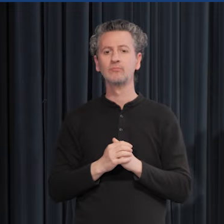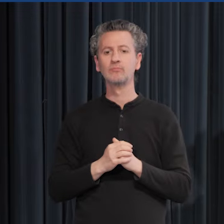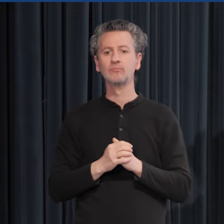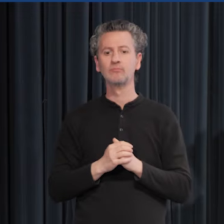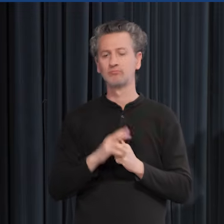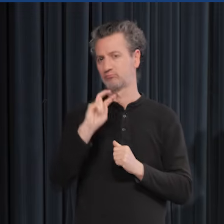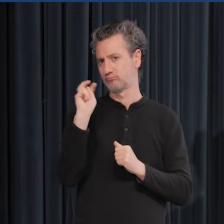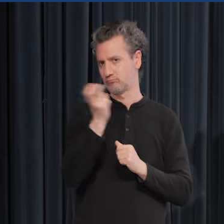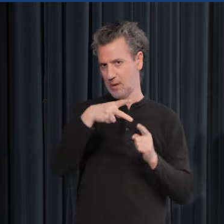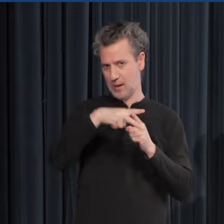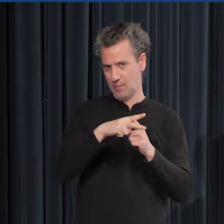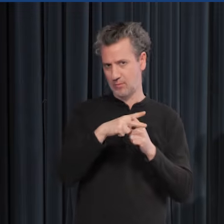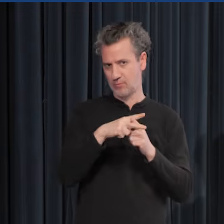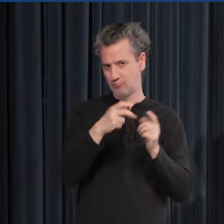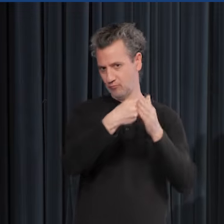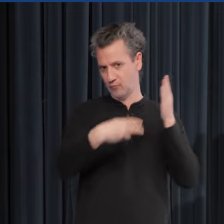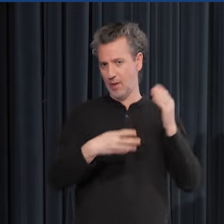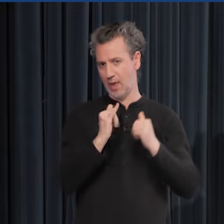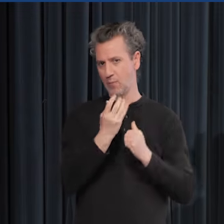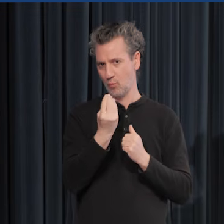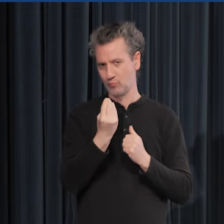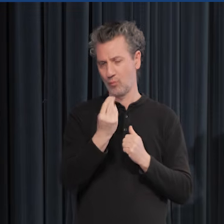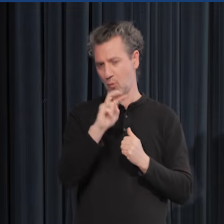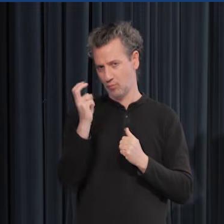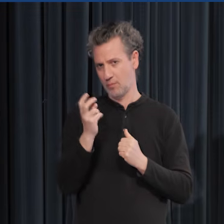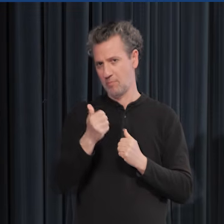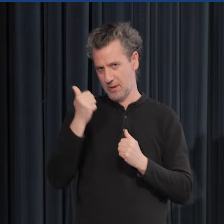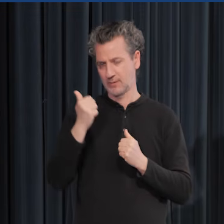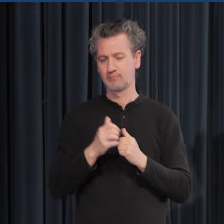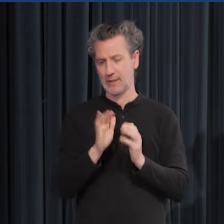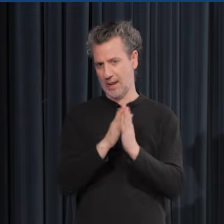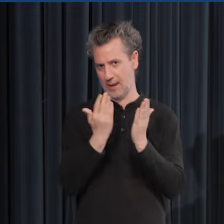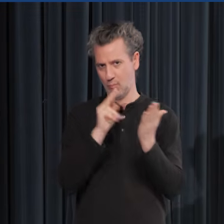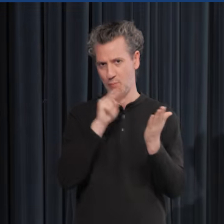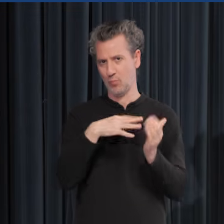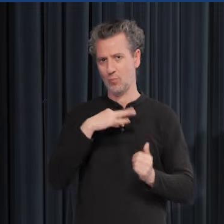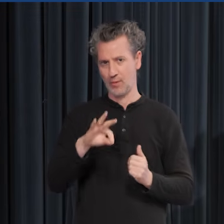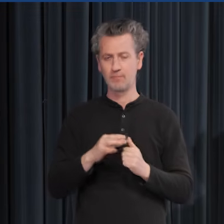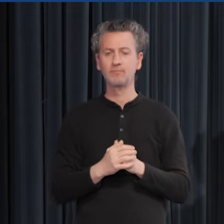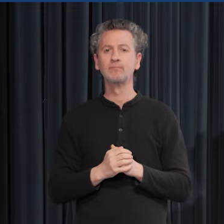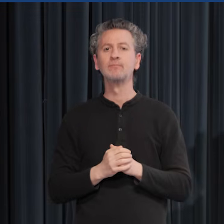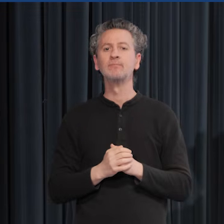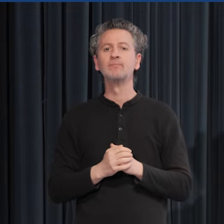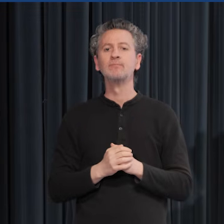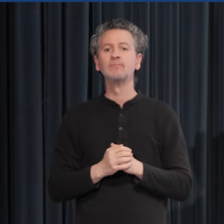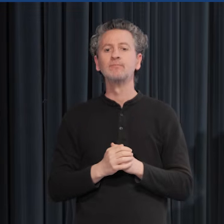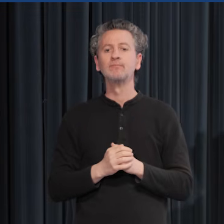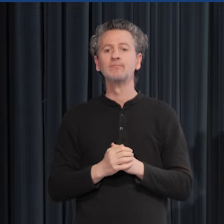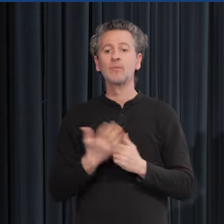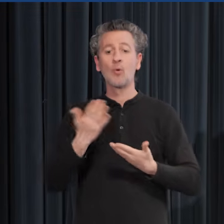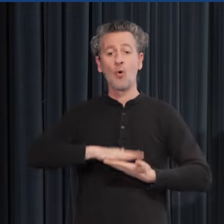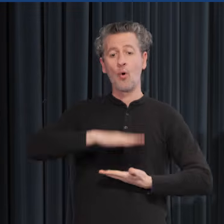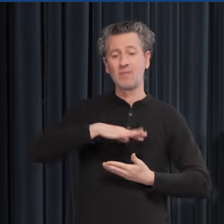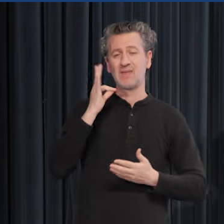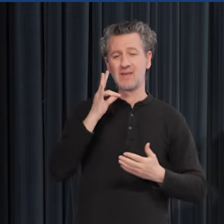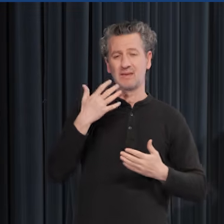entre otras herramientas, pero disponemos de otras también en el IBE. Y luego continúo, las competencias en